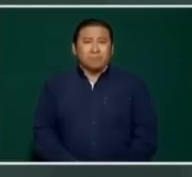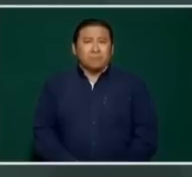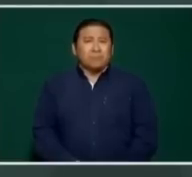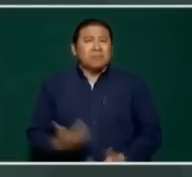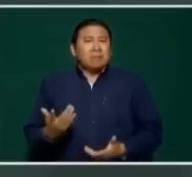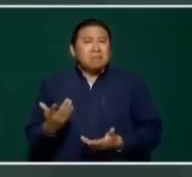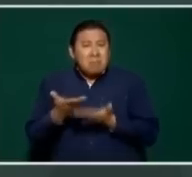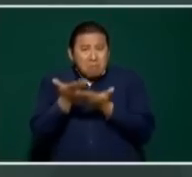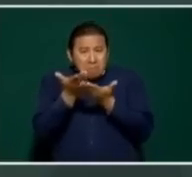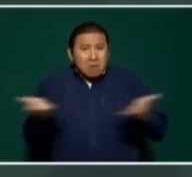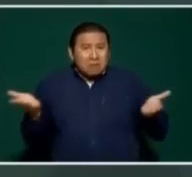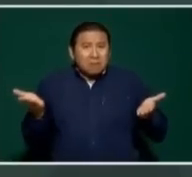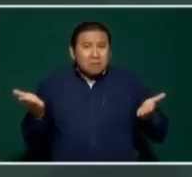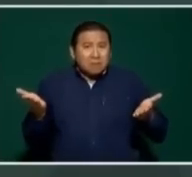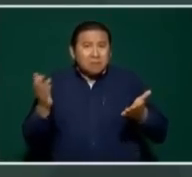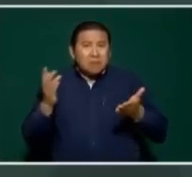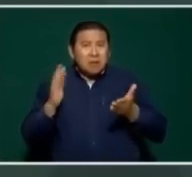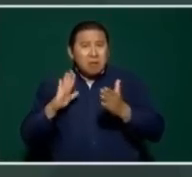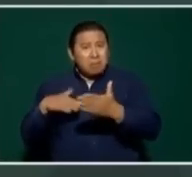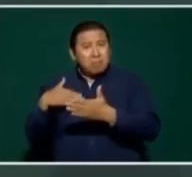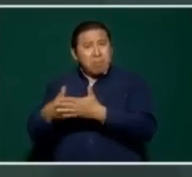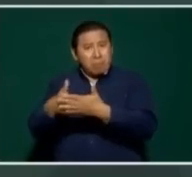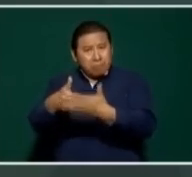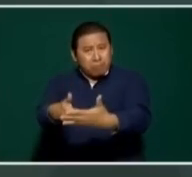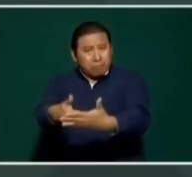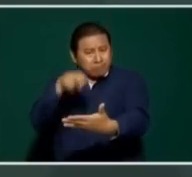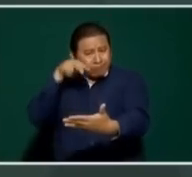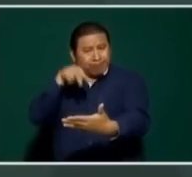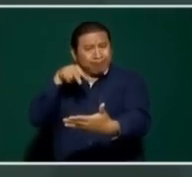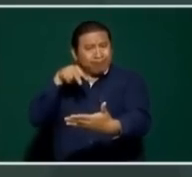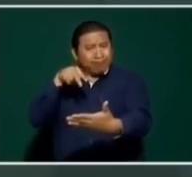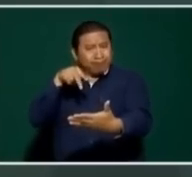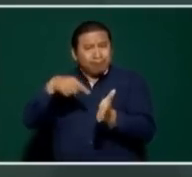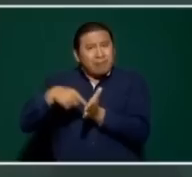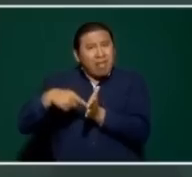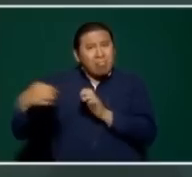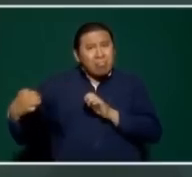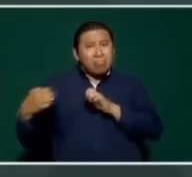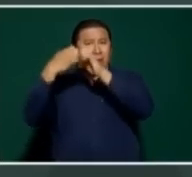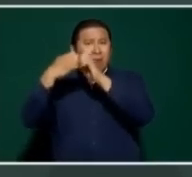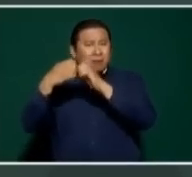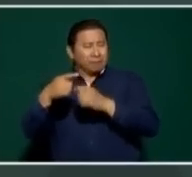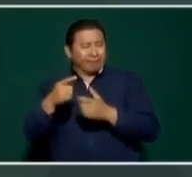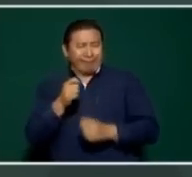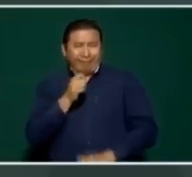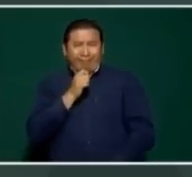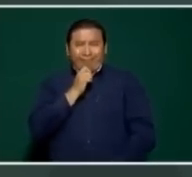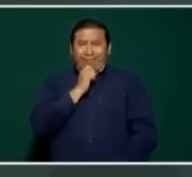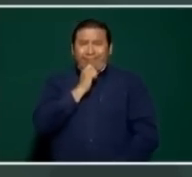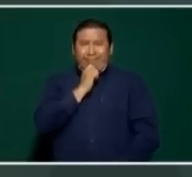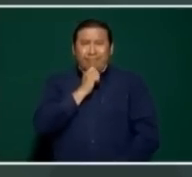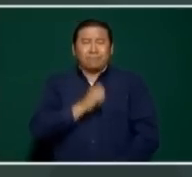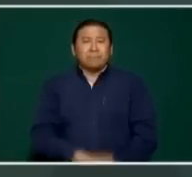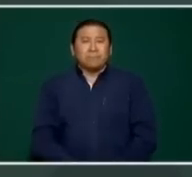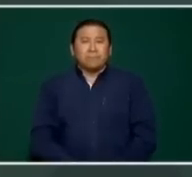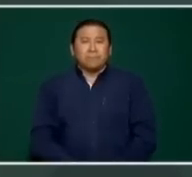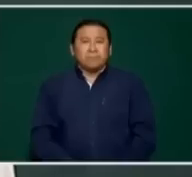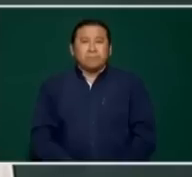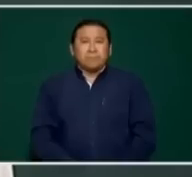que me presentaron un plan para declarar emergencia, dije no.